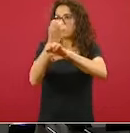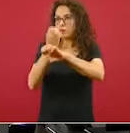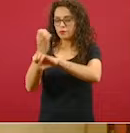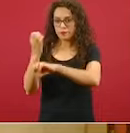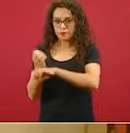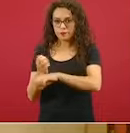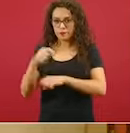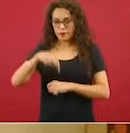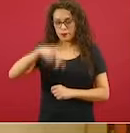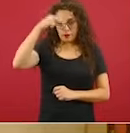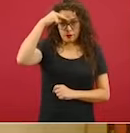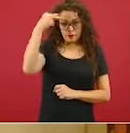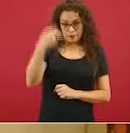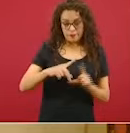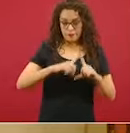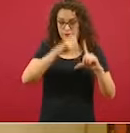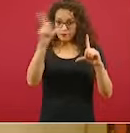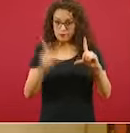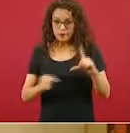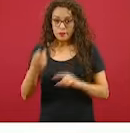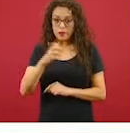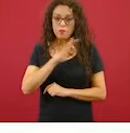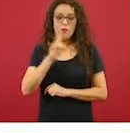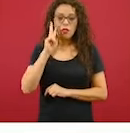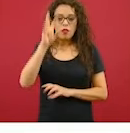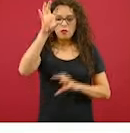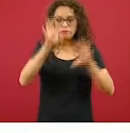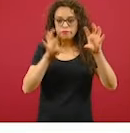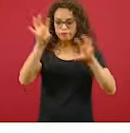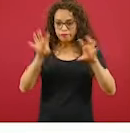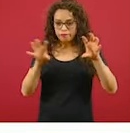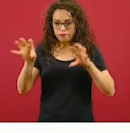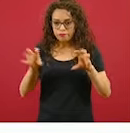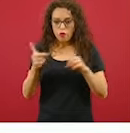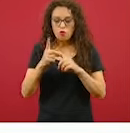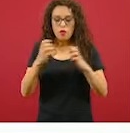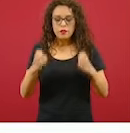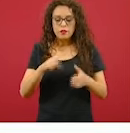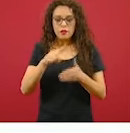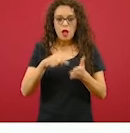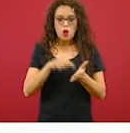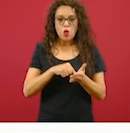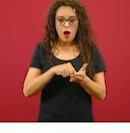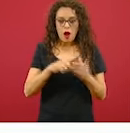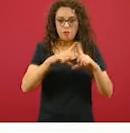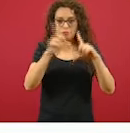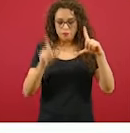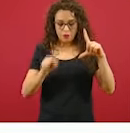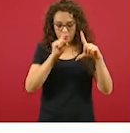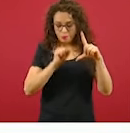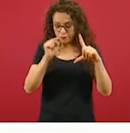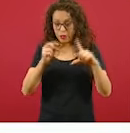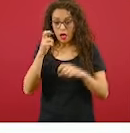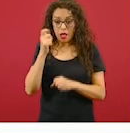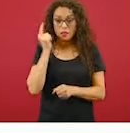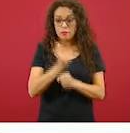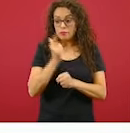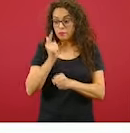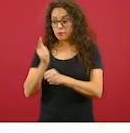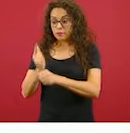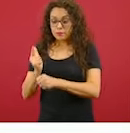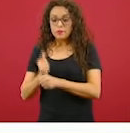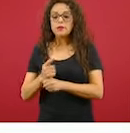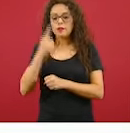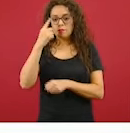en el país, y esto es un poco la distribución geográfica de la identificación y atención que se ha tenido de